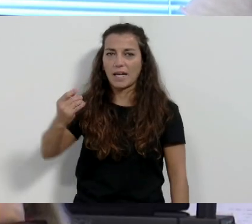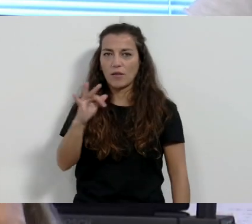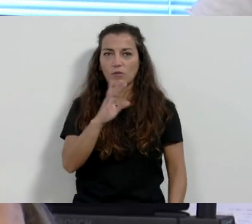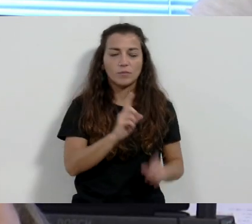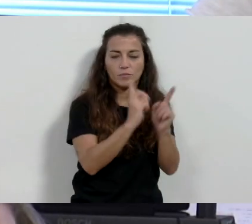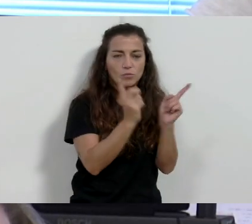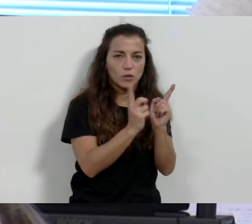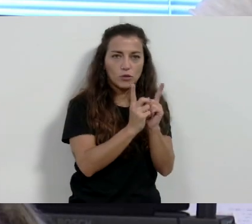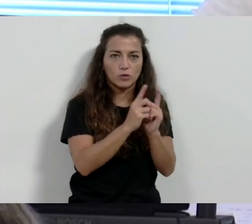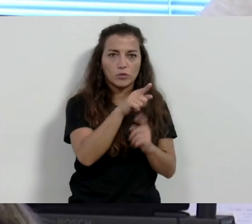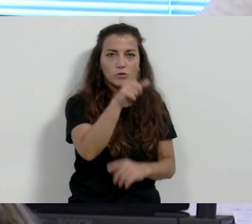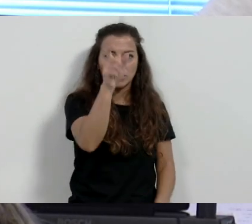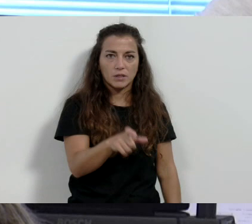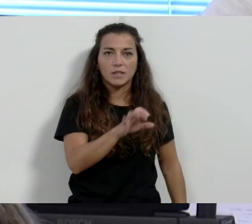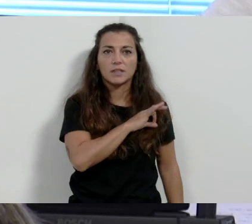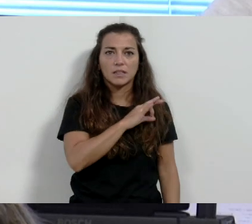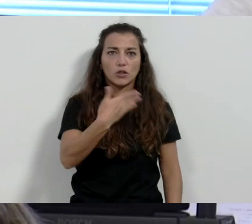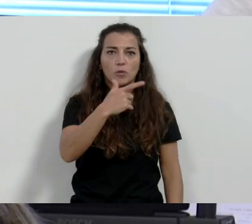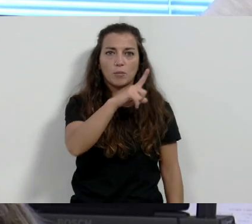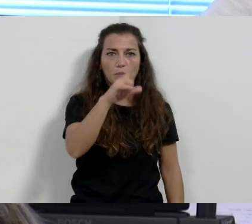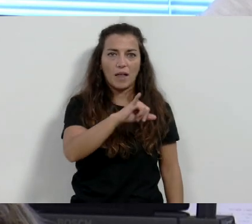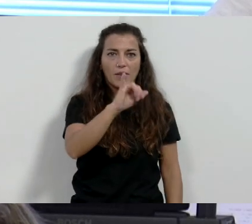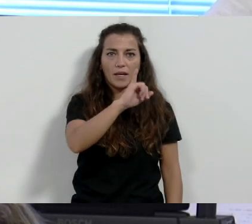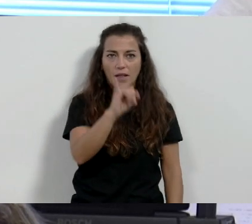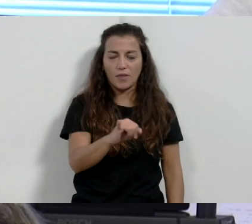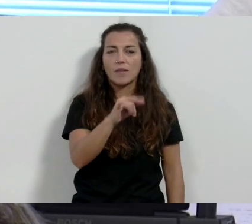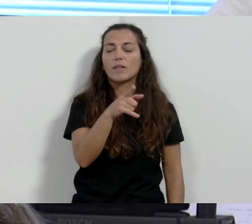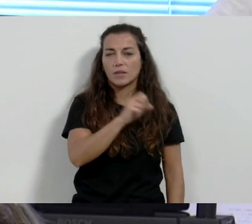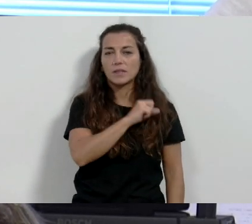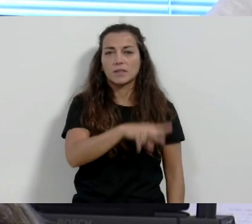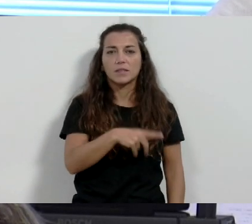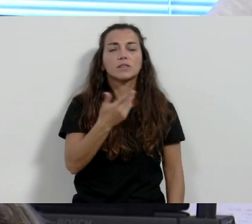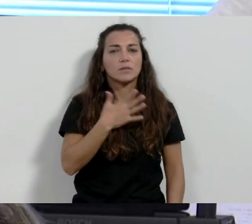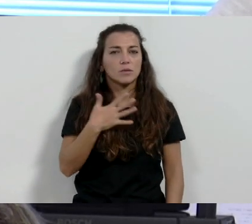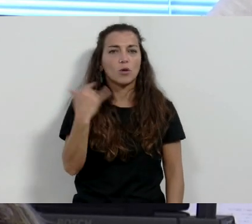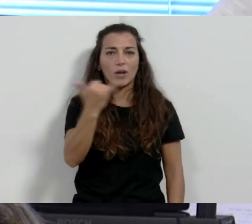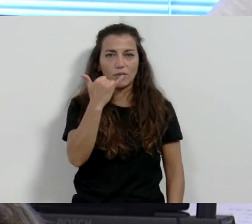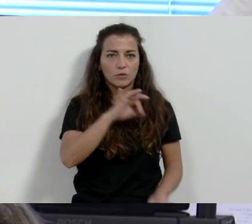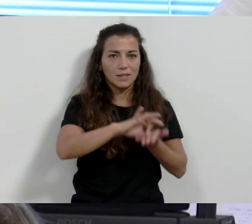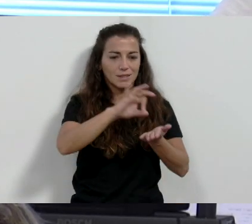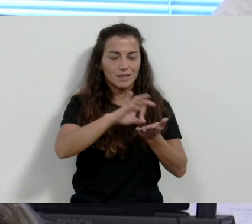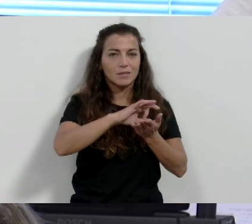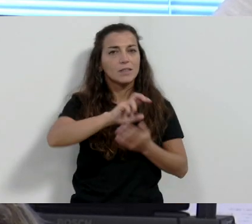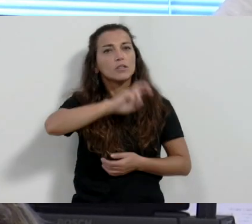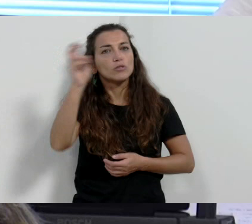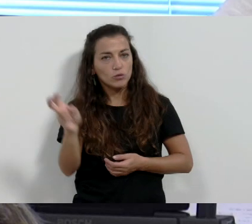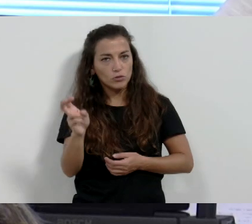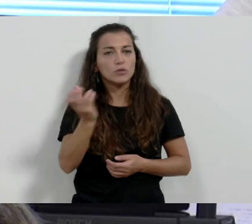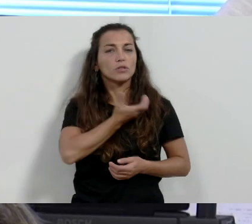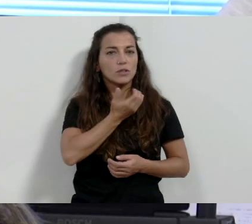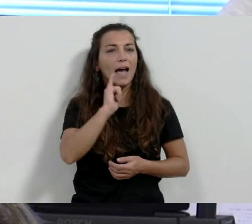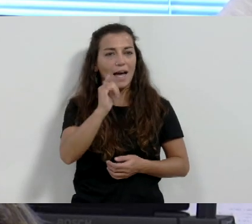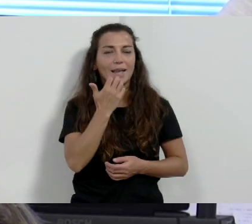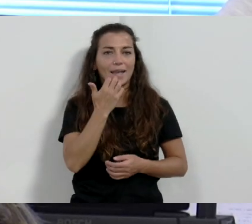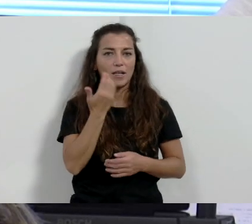presidenta. El señor Blázquez tiene razón. Todo lo que sea en representación del ayuntamiento, aunque sea de una jefatura de servicio, es verdad que en otros ayuntamientos se ven ejemplos de que lo